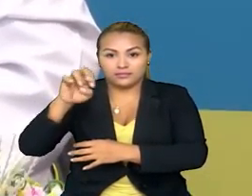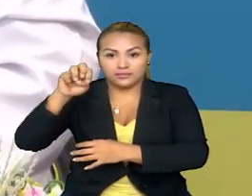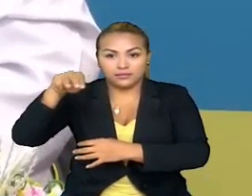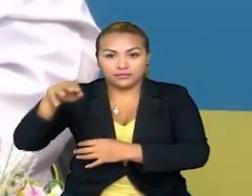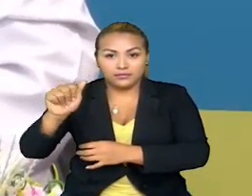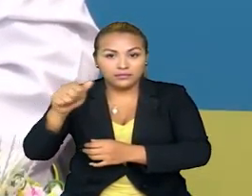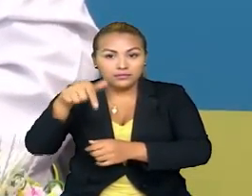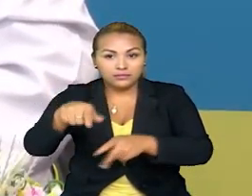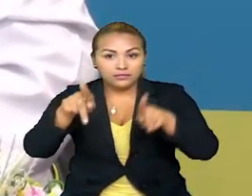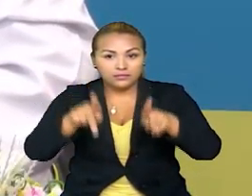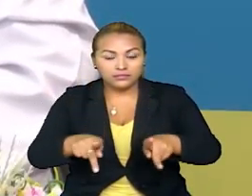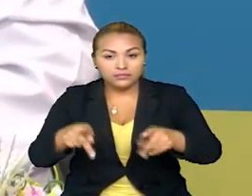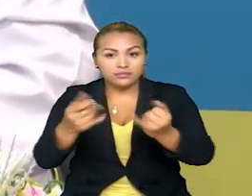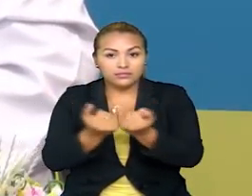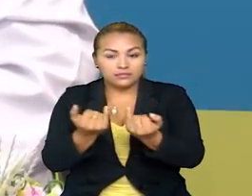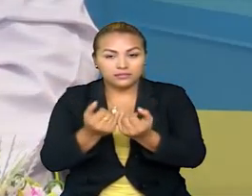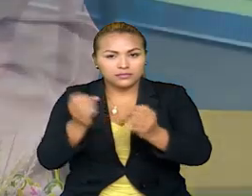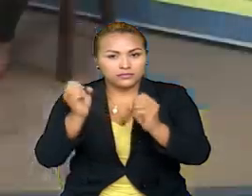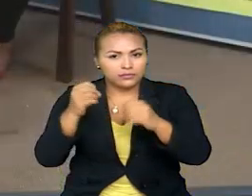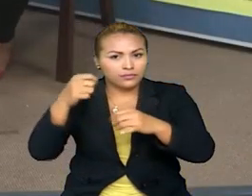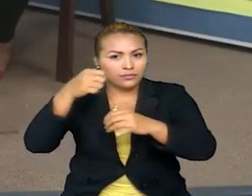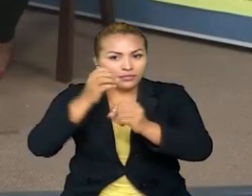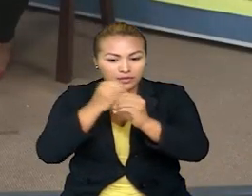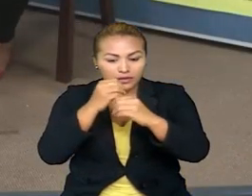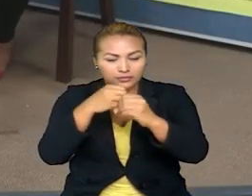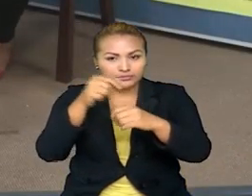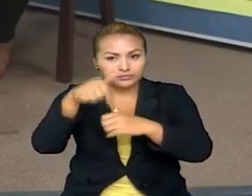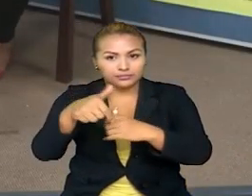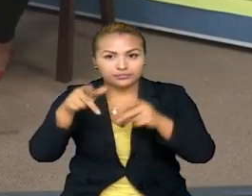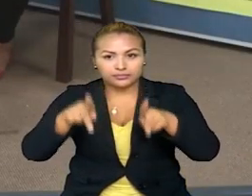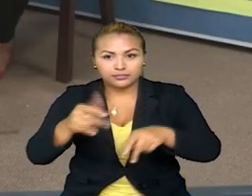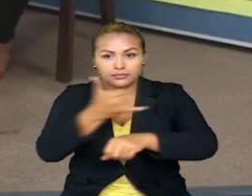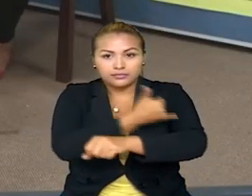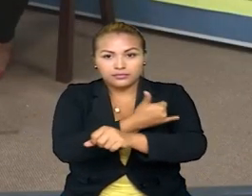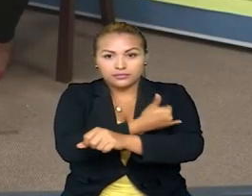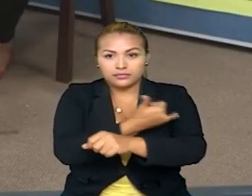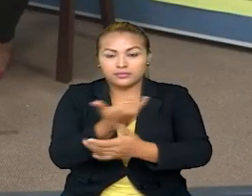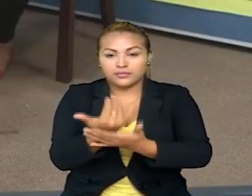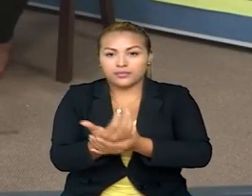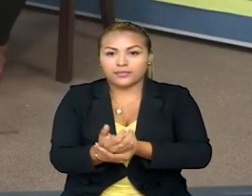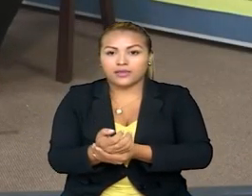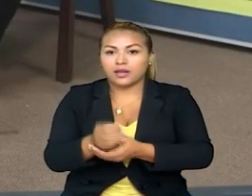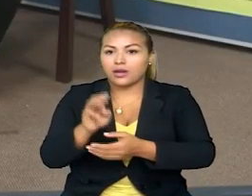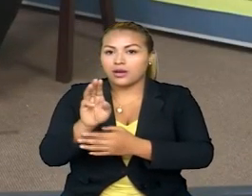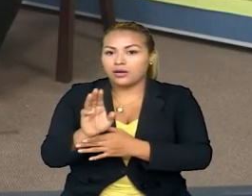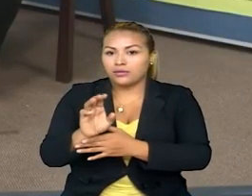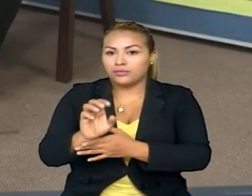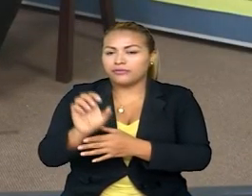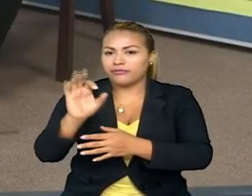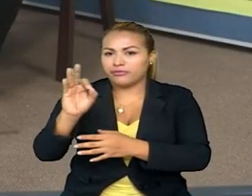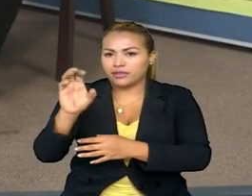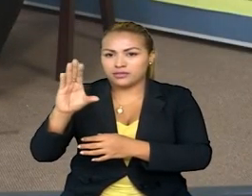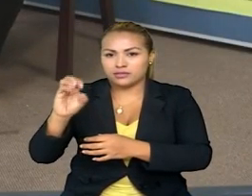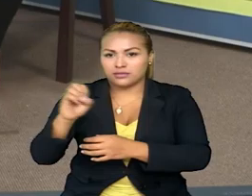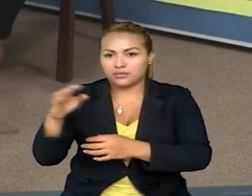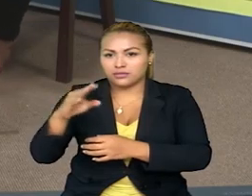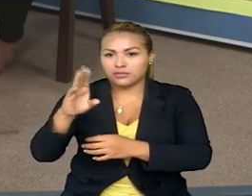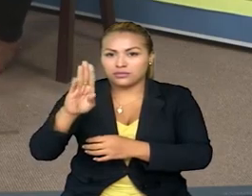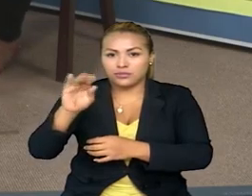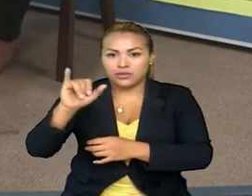epidemióloga del centro de salud francisco buitrago ubicado en el distrito número 4 de managua